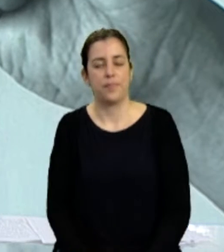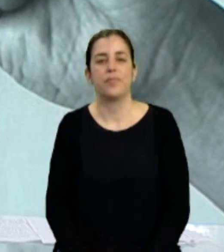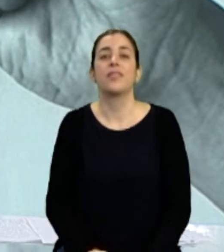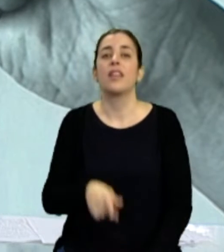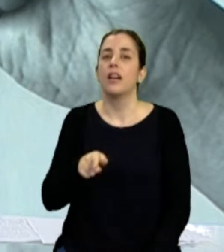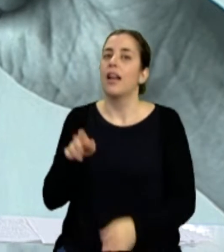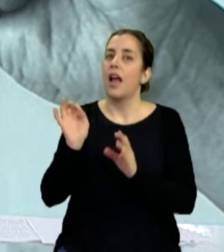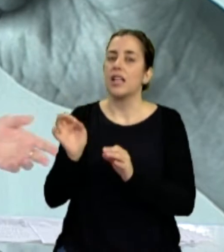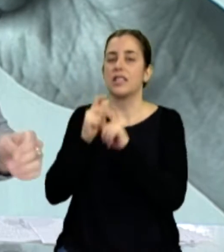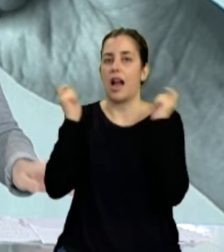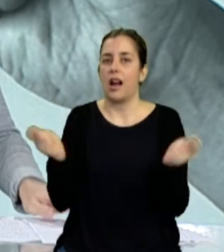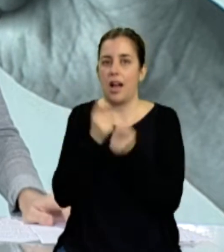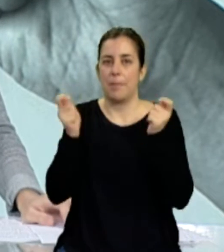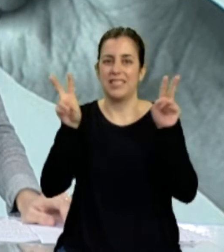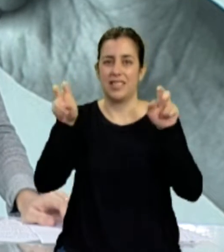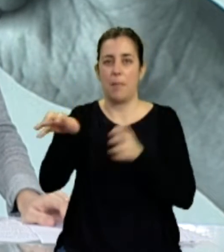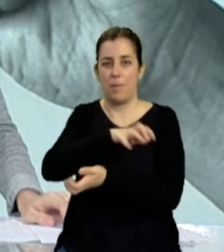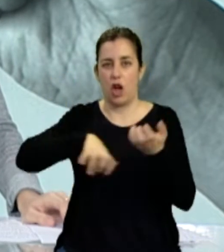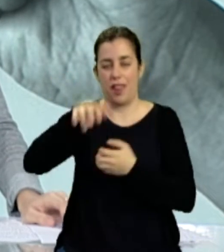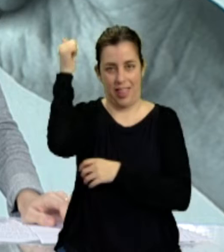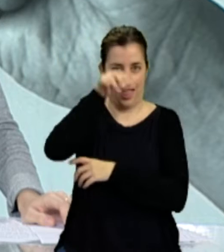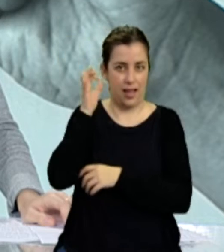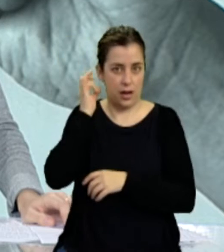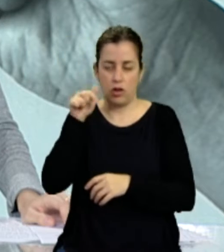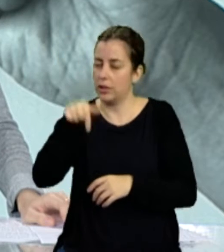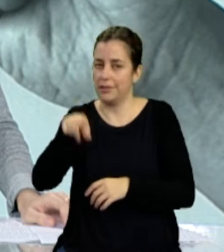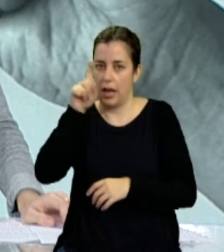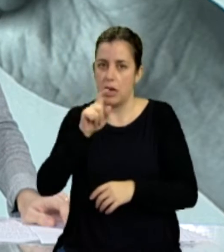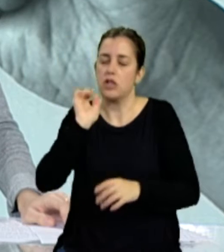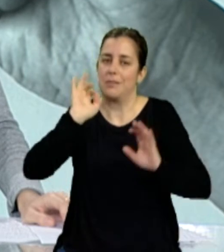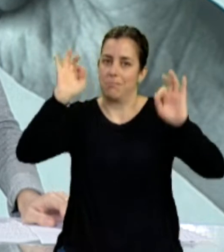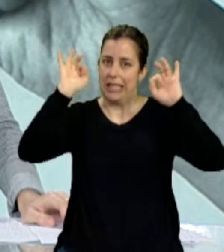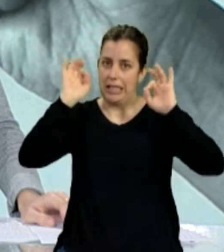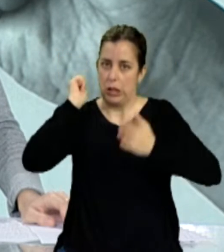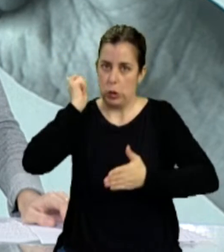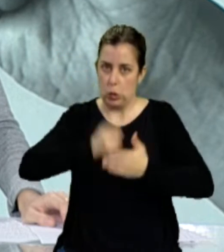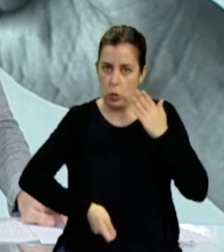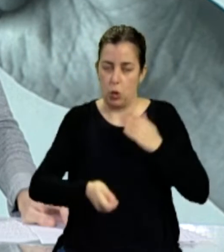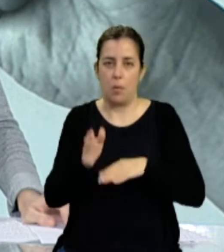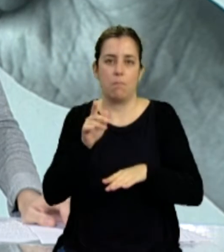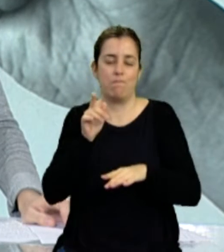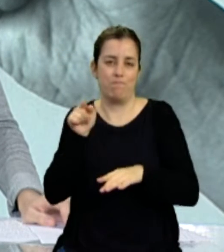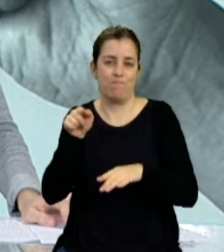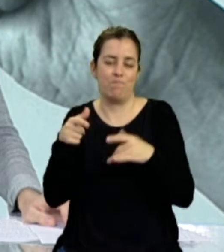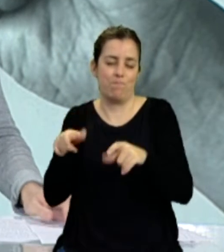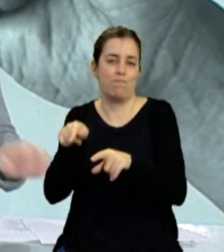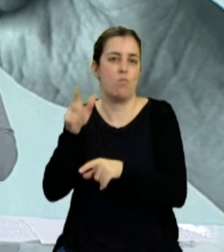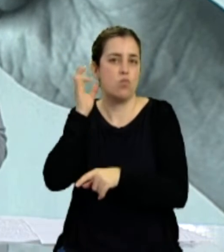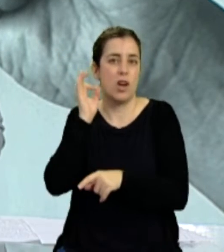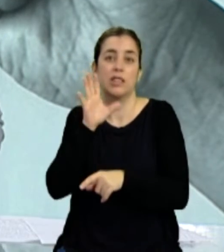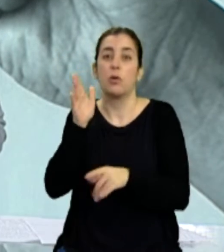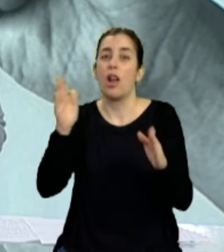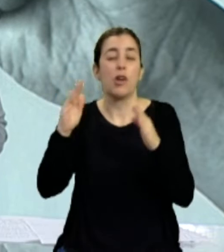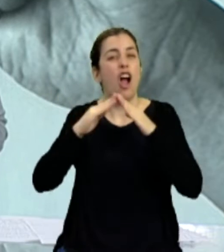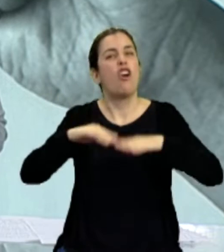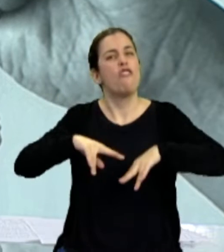Navarra contra la violencia de género. Sin duda, este está siendo un año especialmente duro para las mujeres víctimas de violencia de género. Las denuncias tras el confinamiento aumentaron